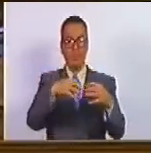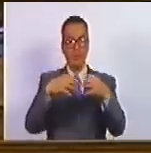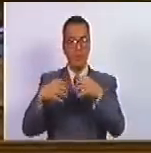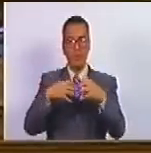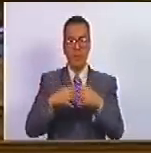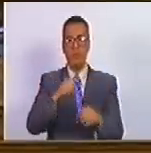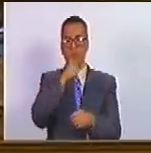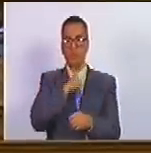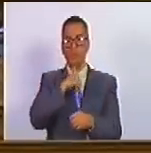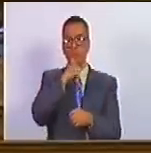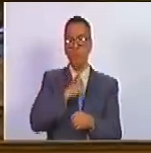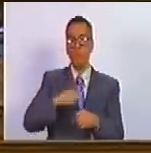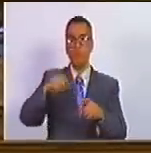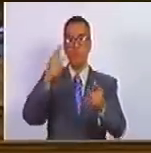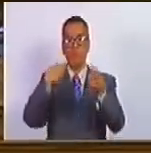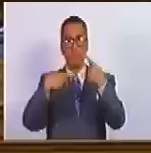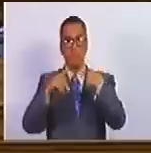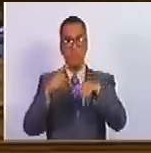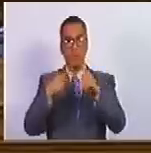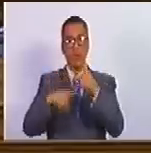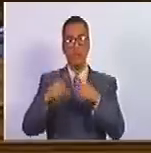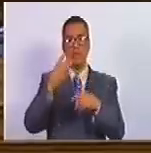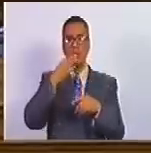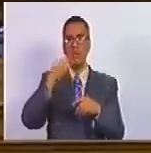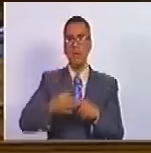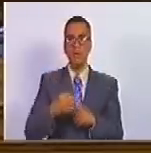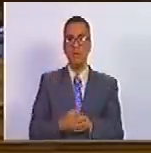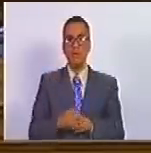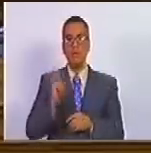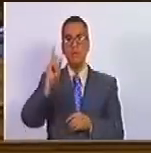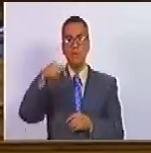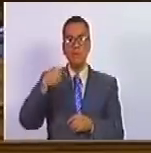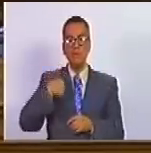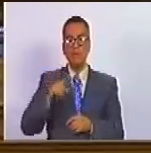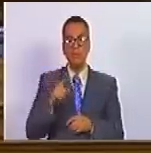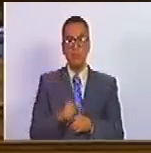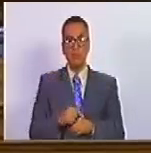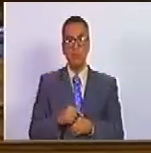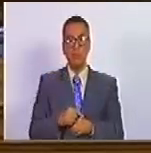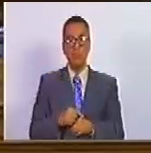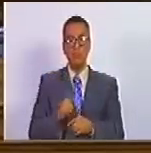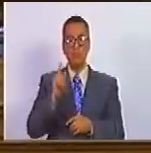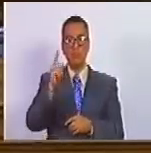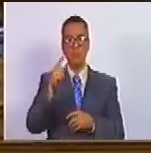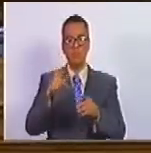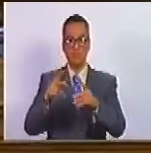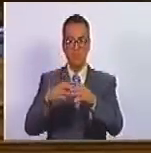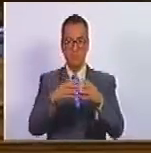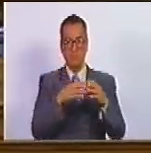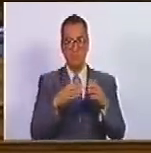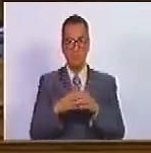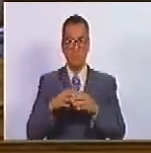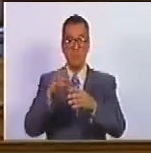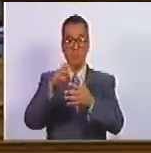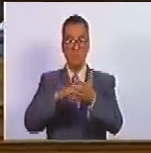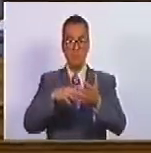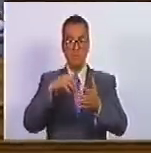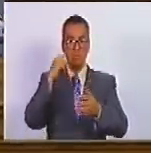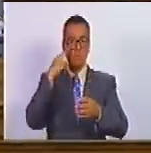la resistencia, la parroquia de la irreverencia, donde también está afincada una comunidad